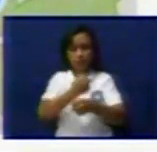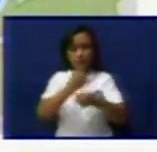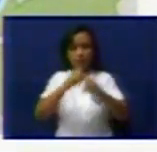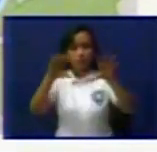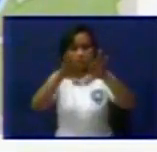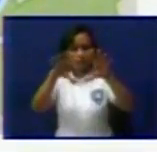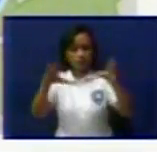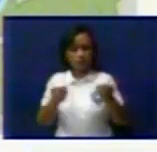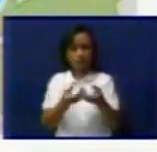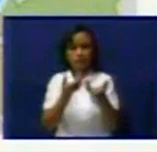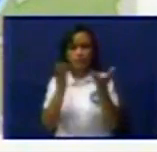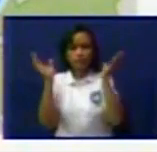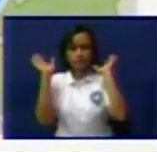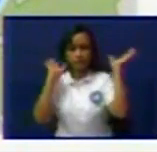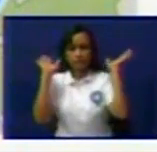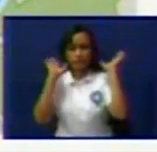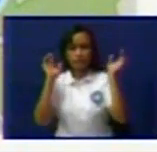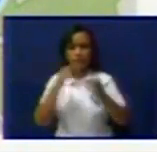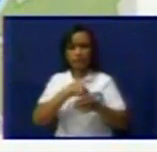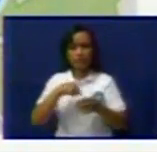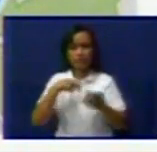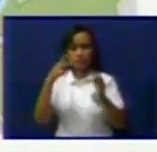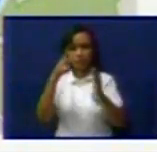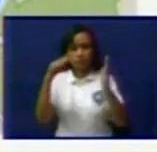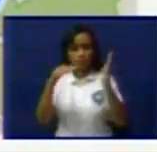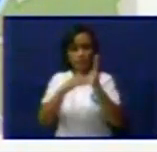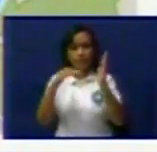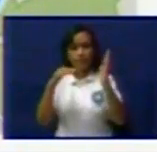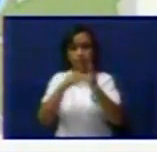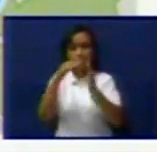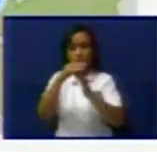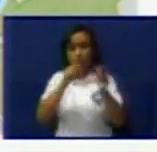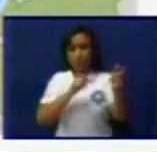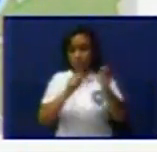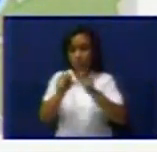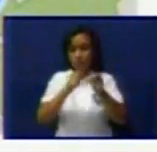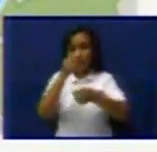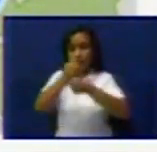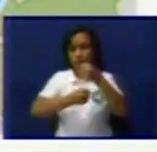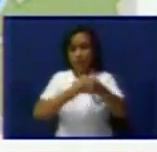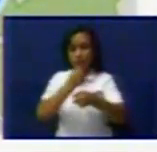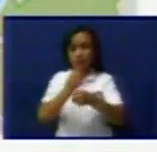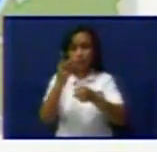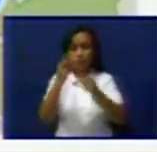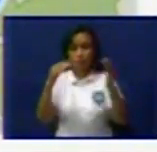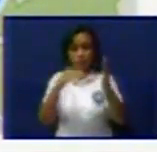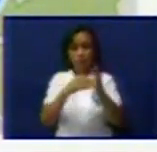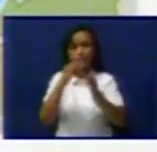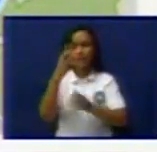monto total de comercio llegará a ser 2.000 millones de dólares en el año